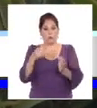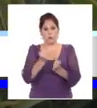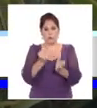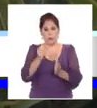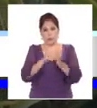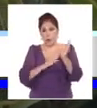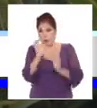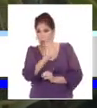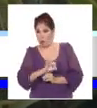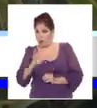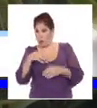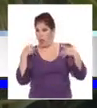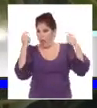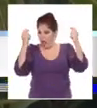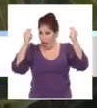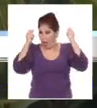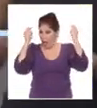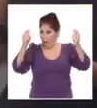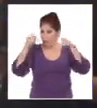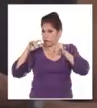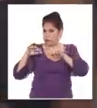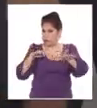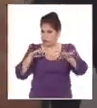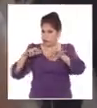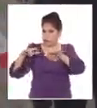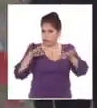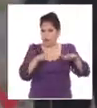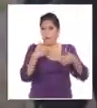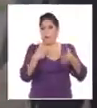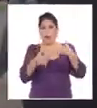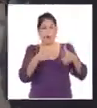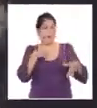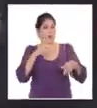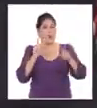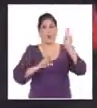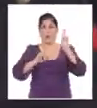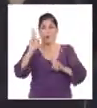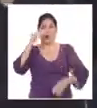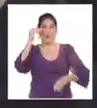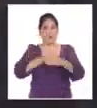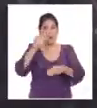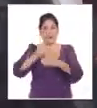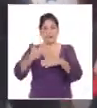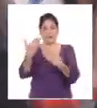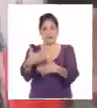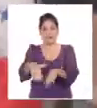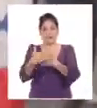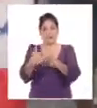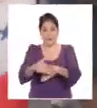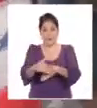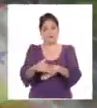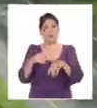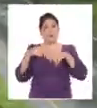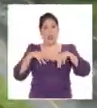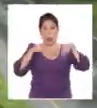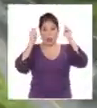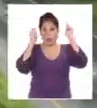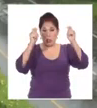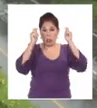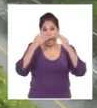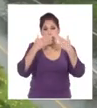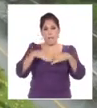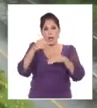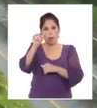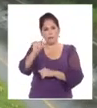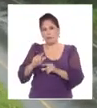pasado un estallido social usted lo recordará expresado en manifestaciones y bloqueos de carreteras las movilizaciones de los panameños estuvieron